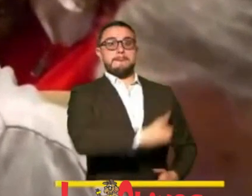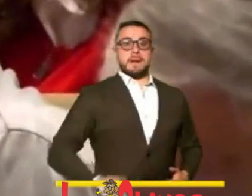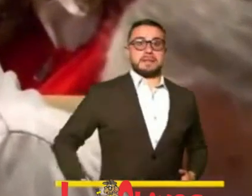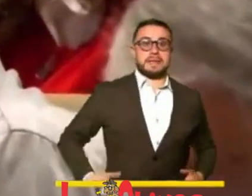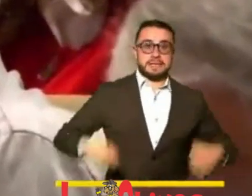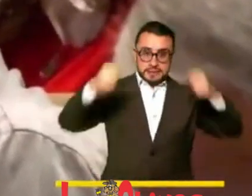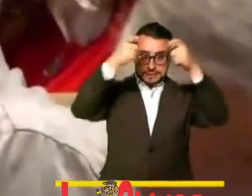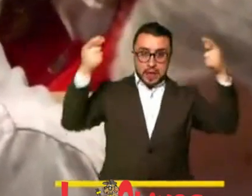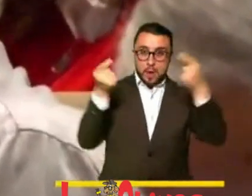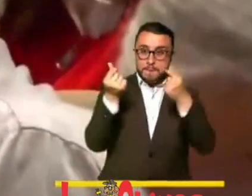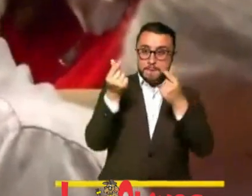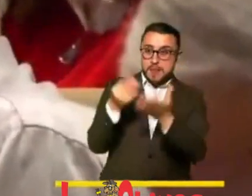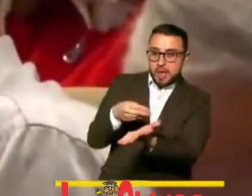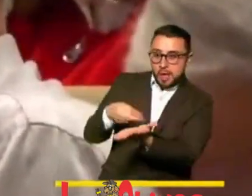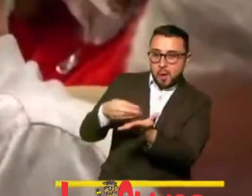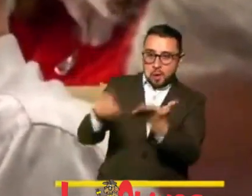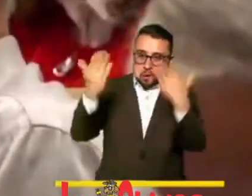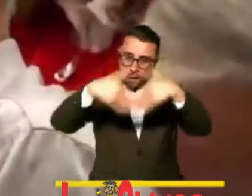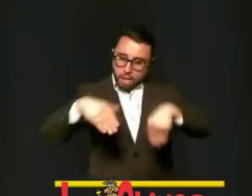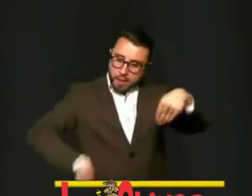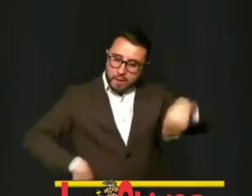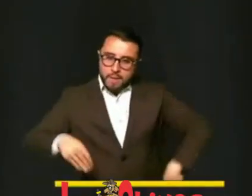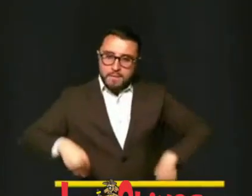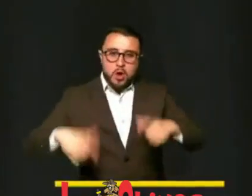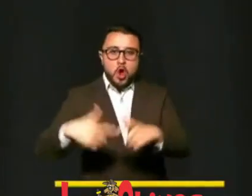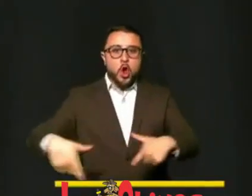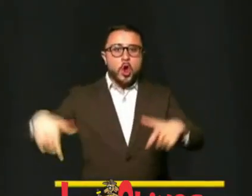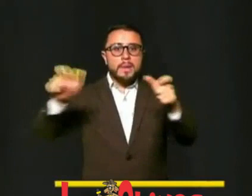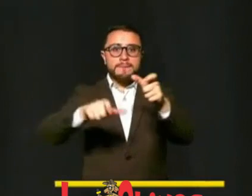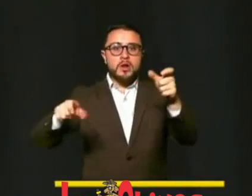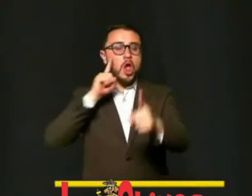con dinero público congresistas para aprobar la